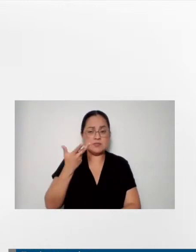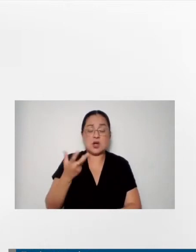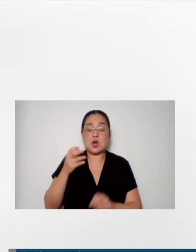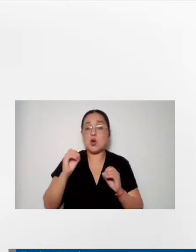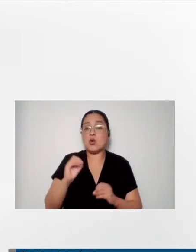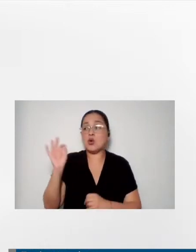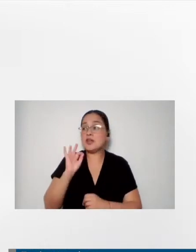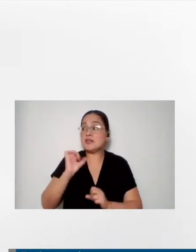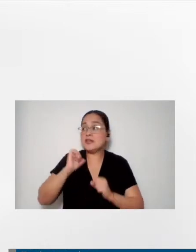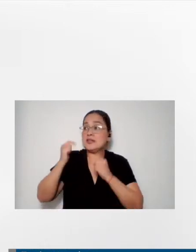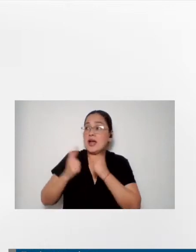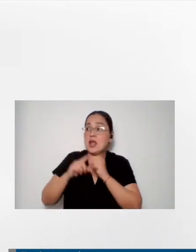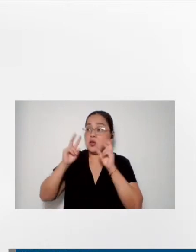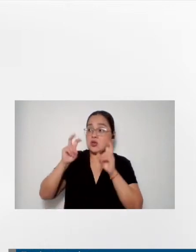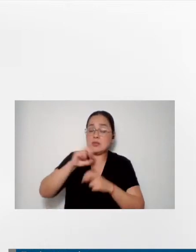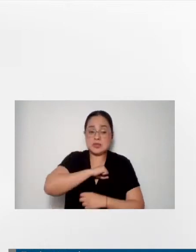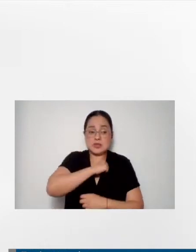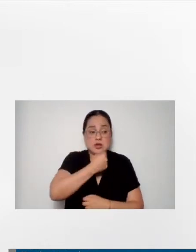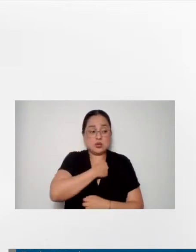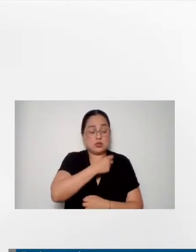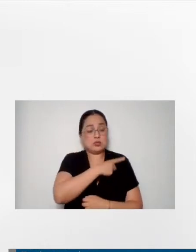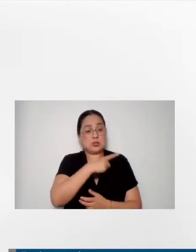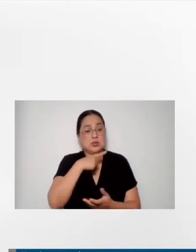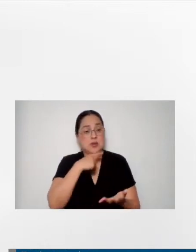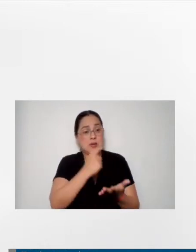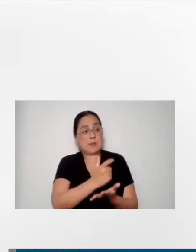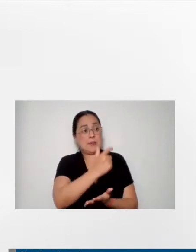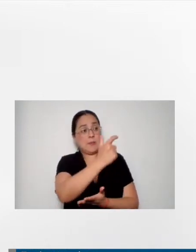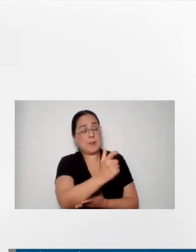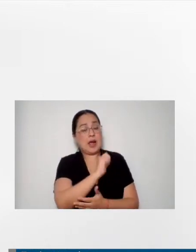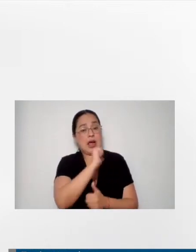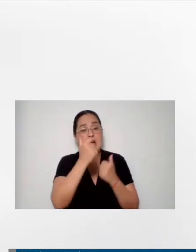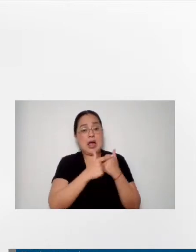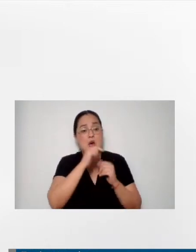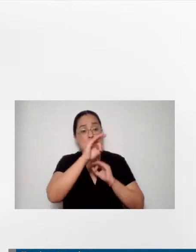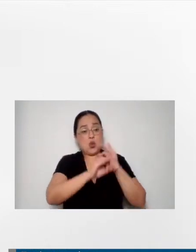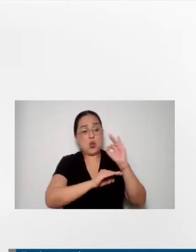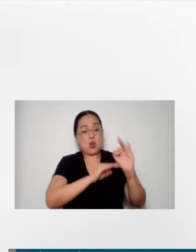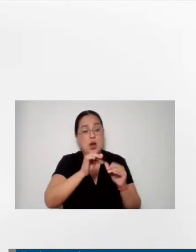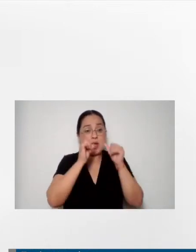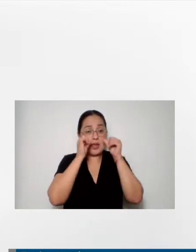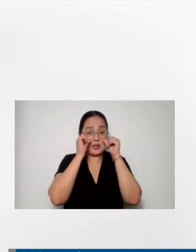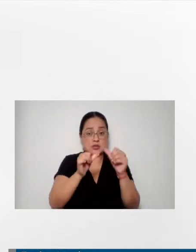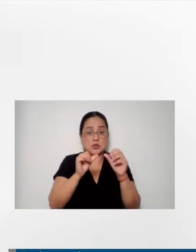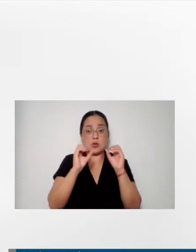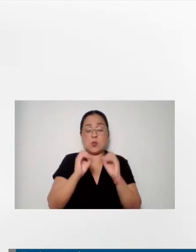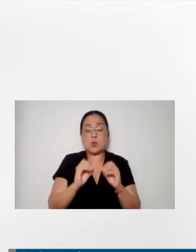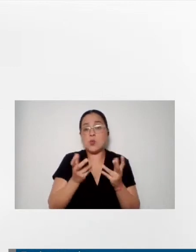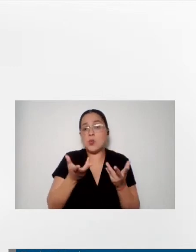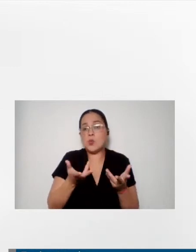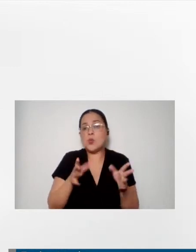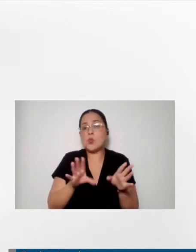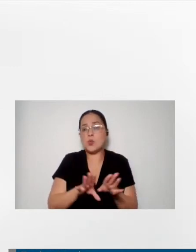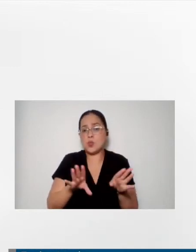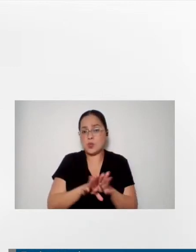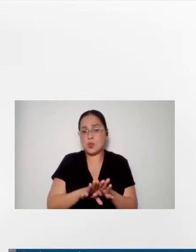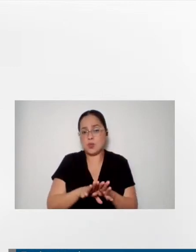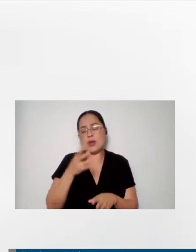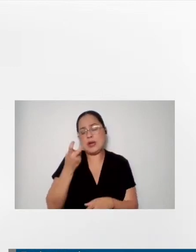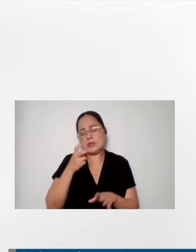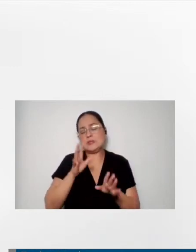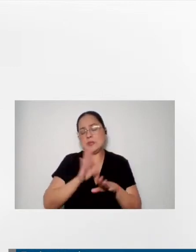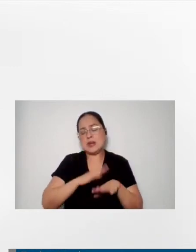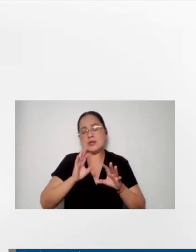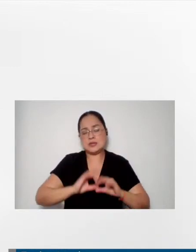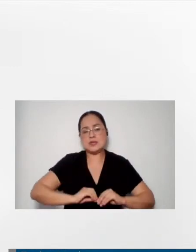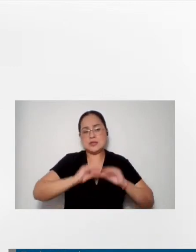de salud, etcétera, ¿no? Y en ese caso en donde pues hay una gestación por subrogación, creo que podría ser mucho más claro, ¿no? Entonces me parece